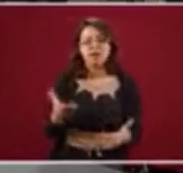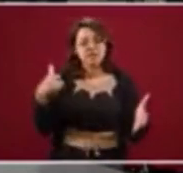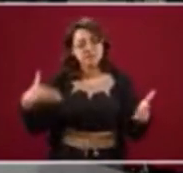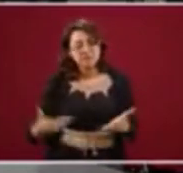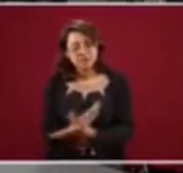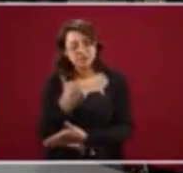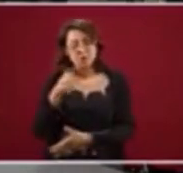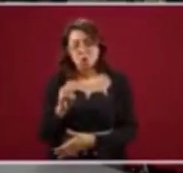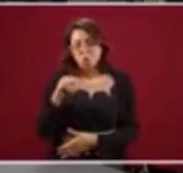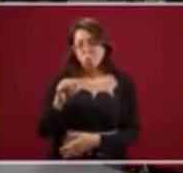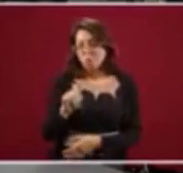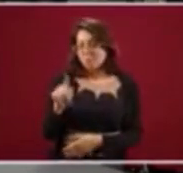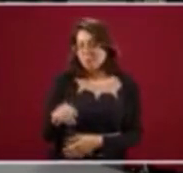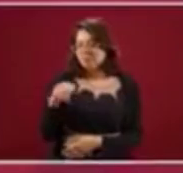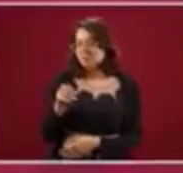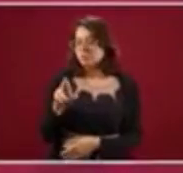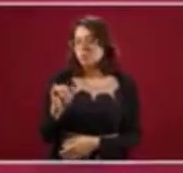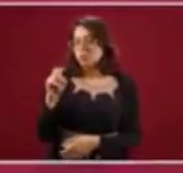Morín,